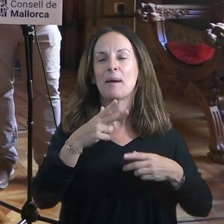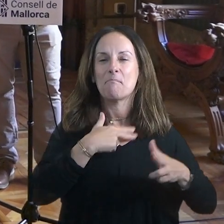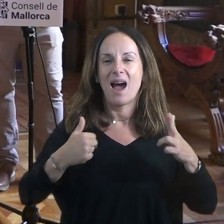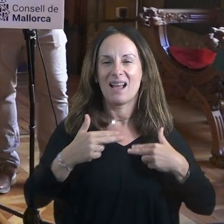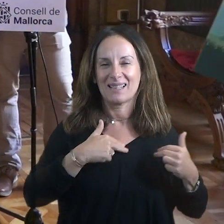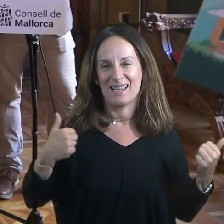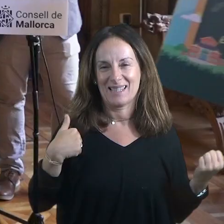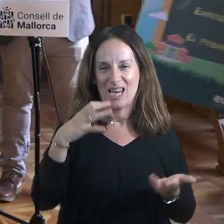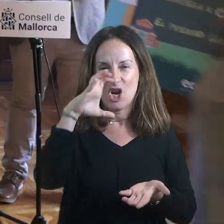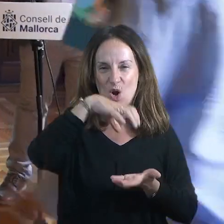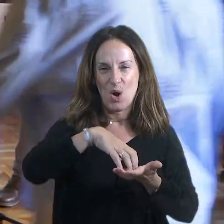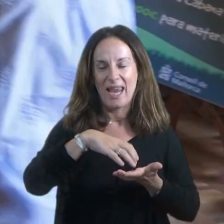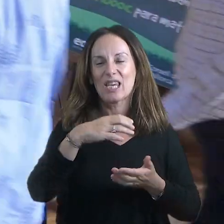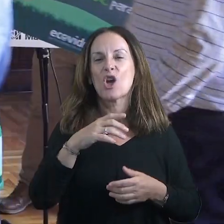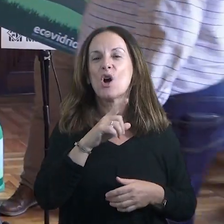premi, per favor.